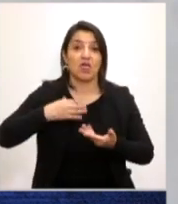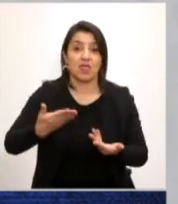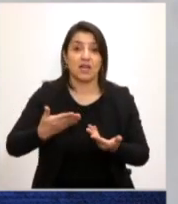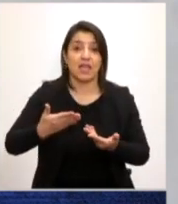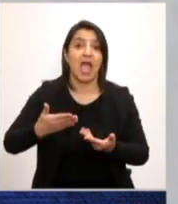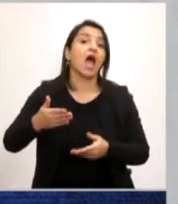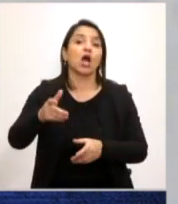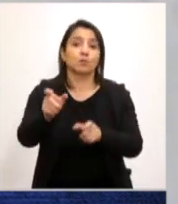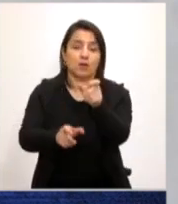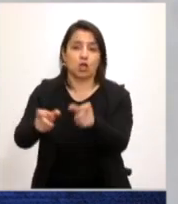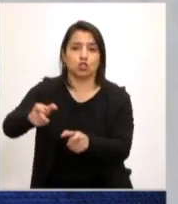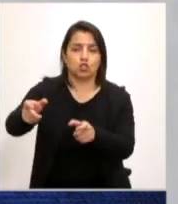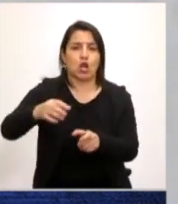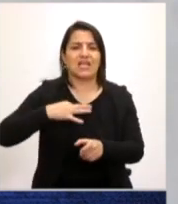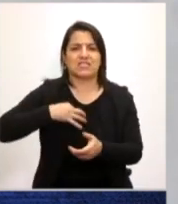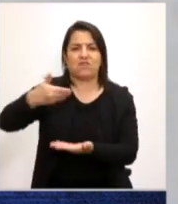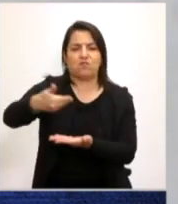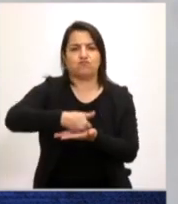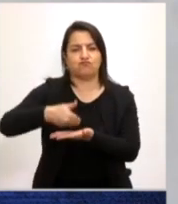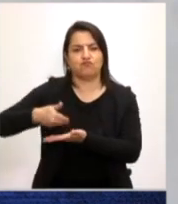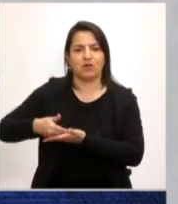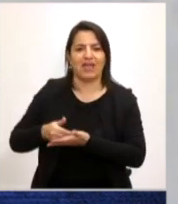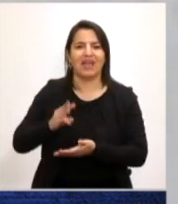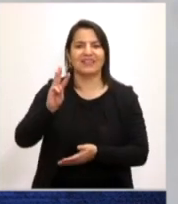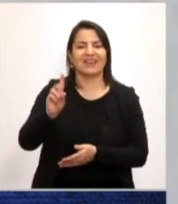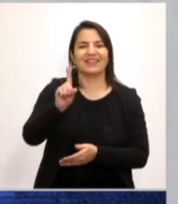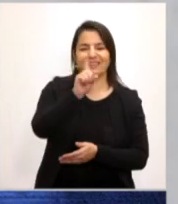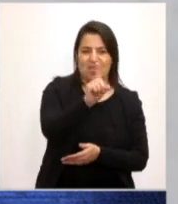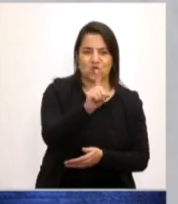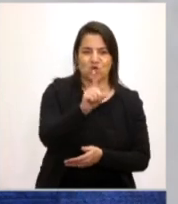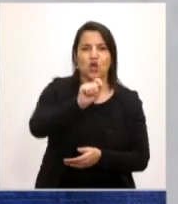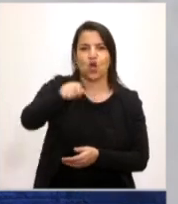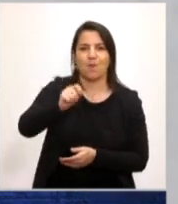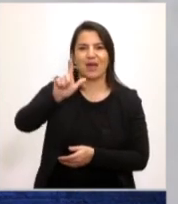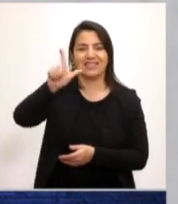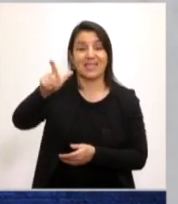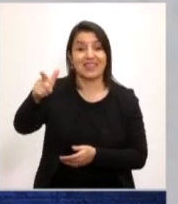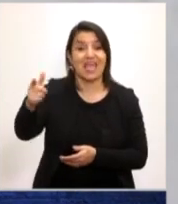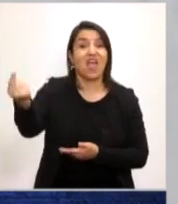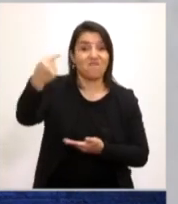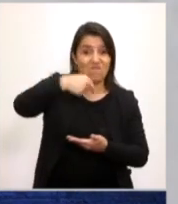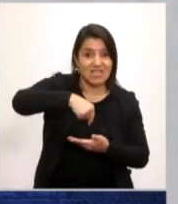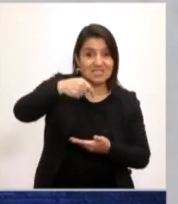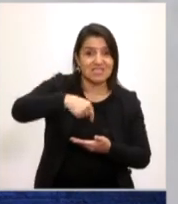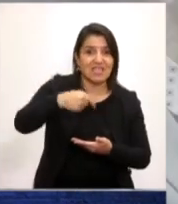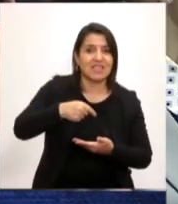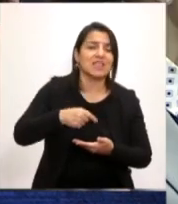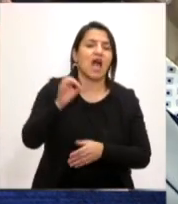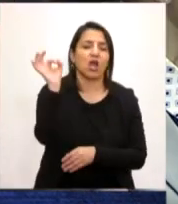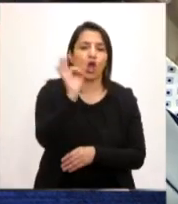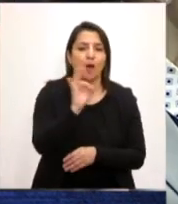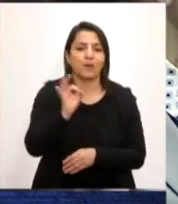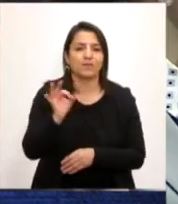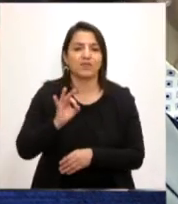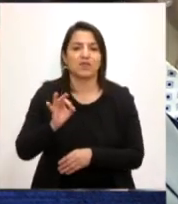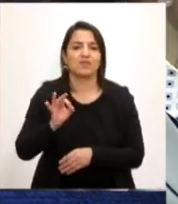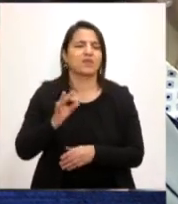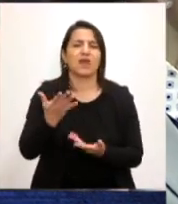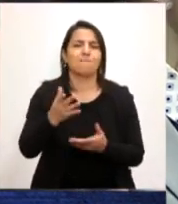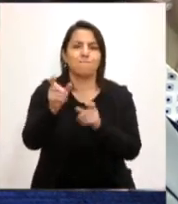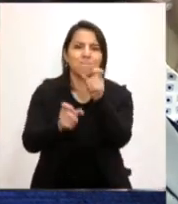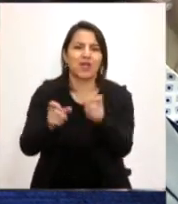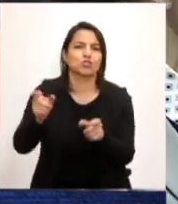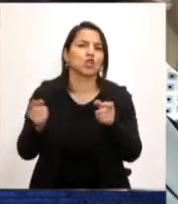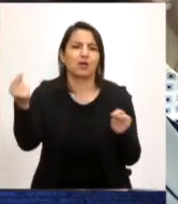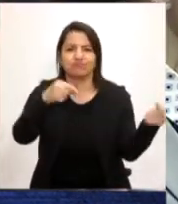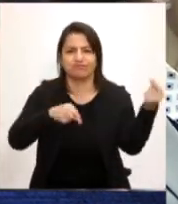civil un 31,7% de nuestras visitas a comisiones, con 7.959 delegaciones de personas que nos han